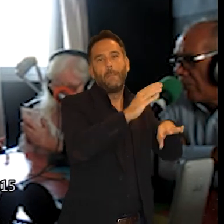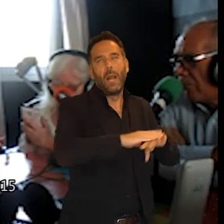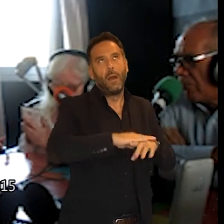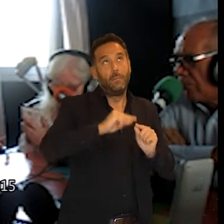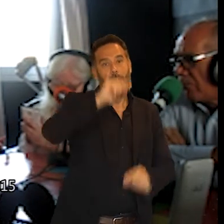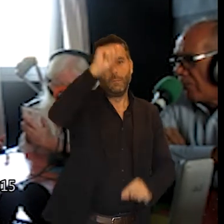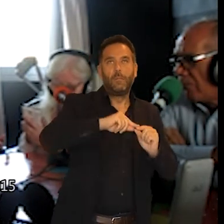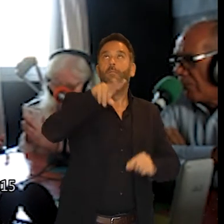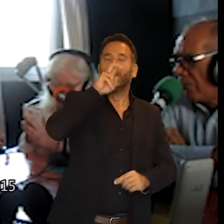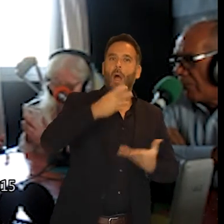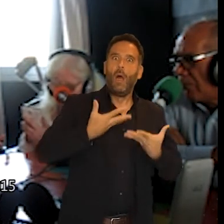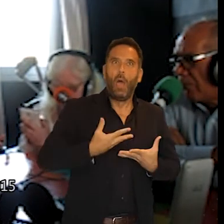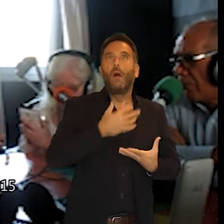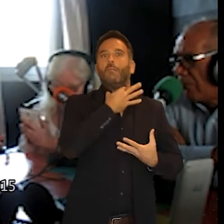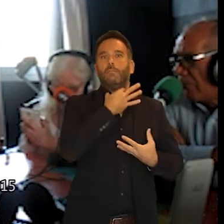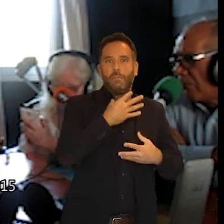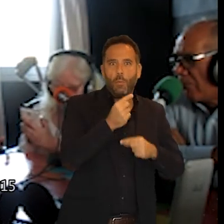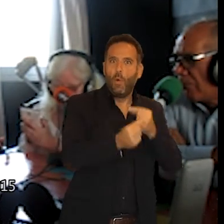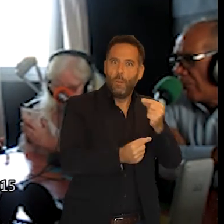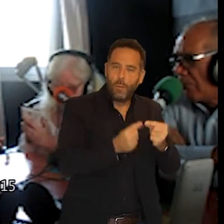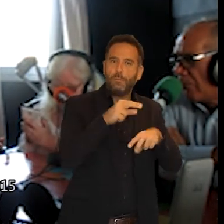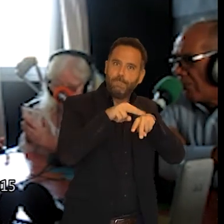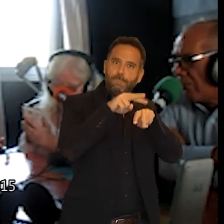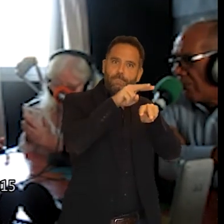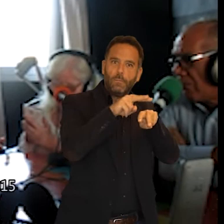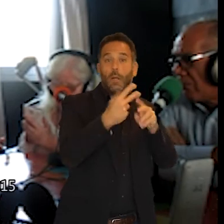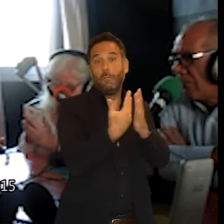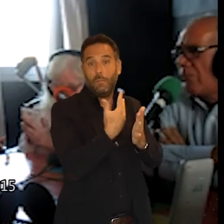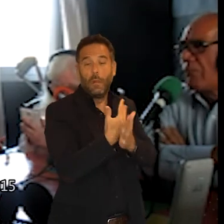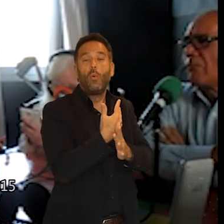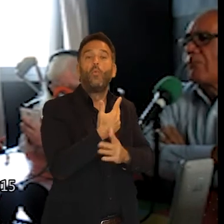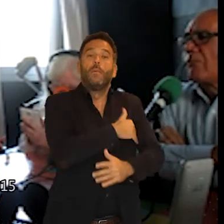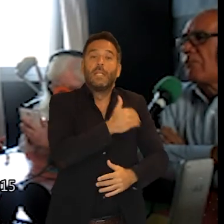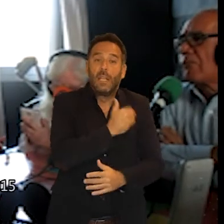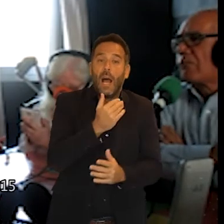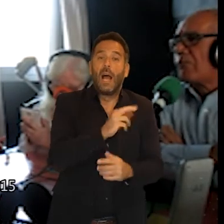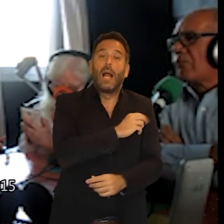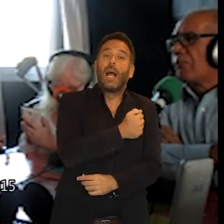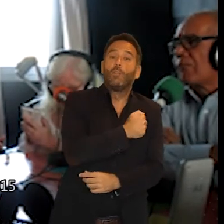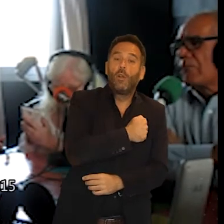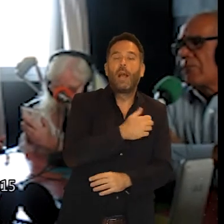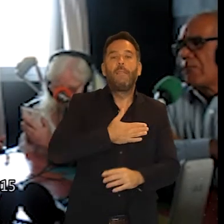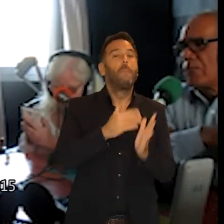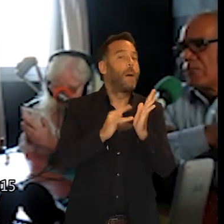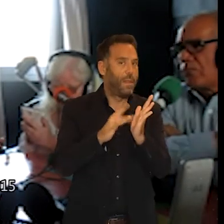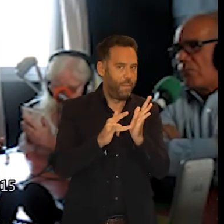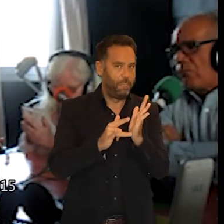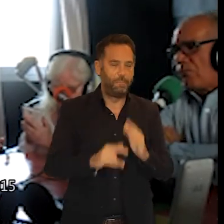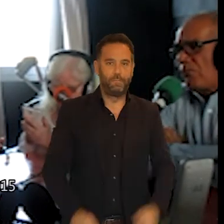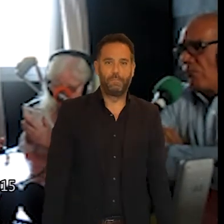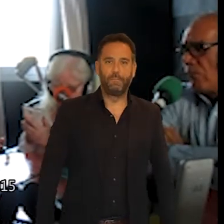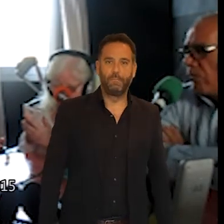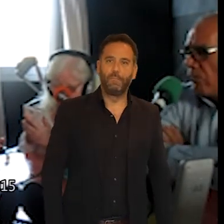altura que van avanzando, según ha explicado la Universidad Católica de Valencia. Bueno, y por último, una noticia